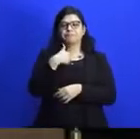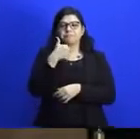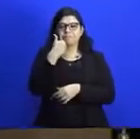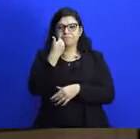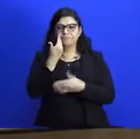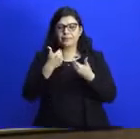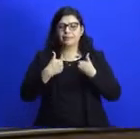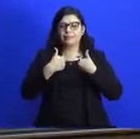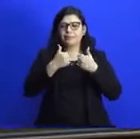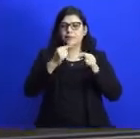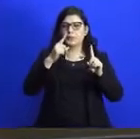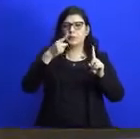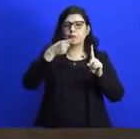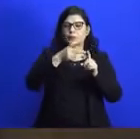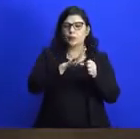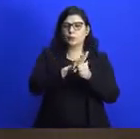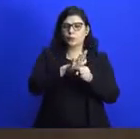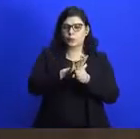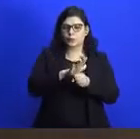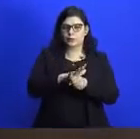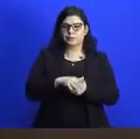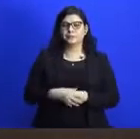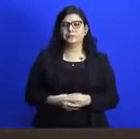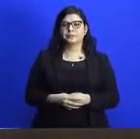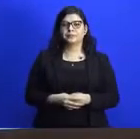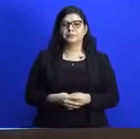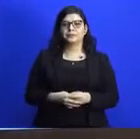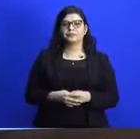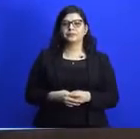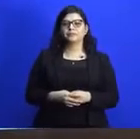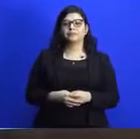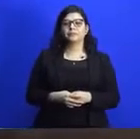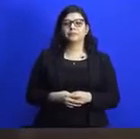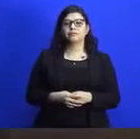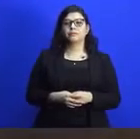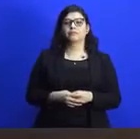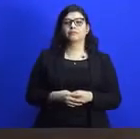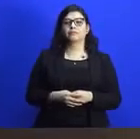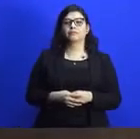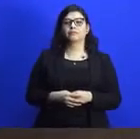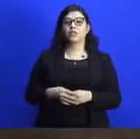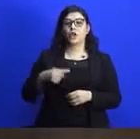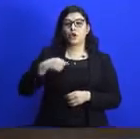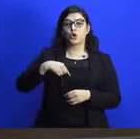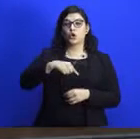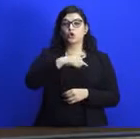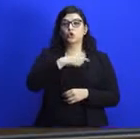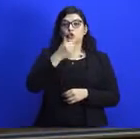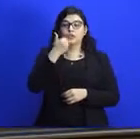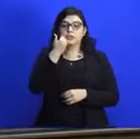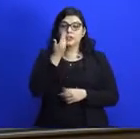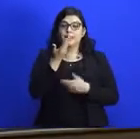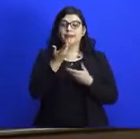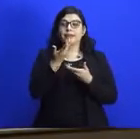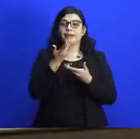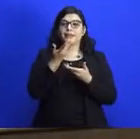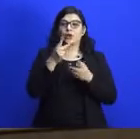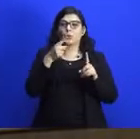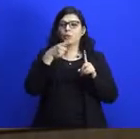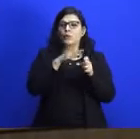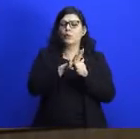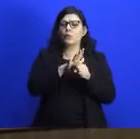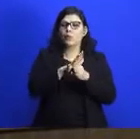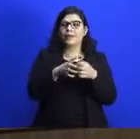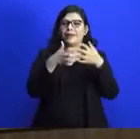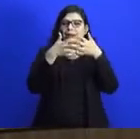propósito con lo que estamos haciendo acá. Porque nosotros queremos ser una empresa regenerativa y dentro de la